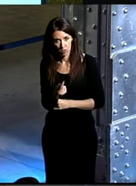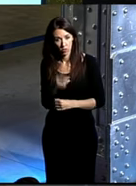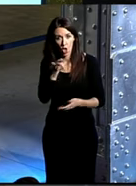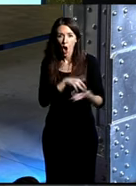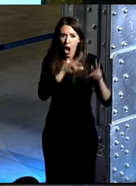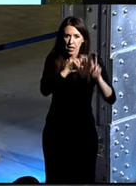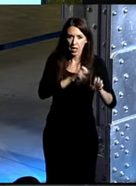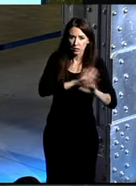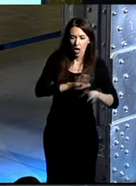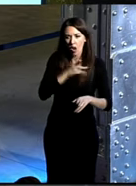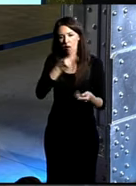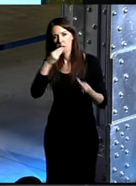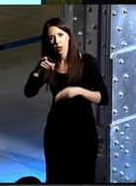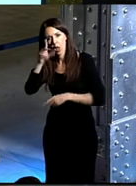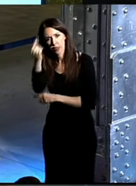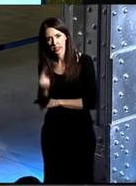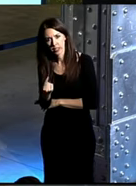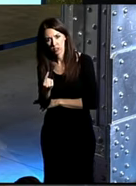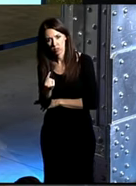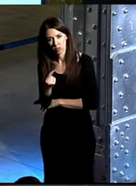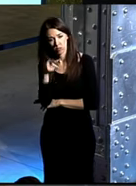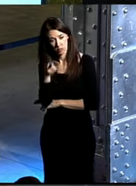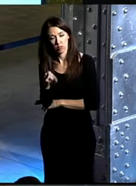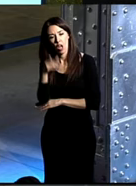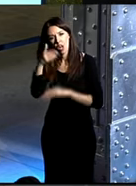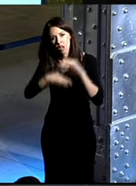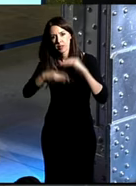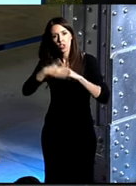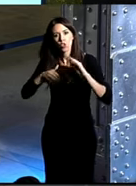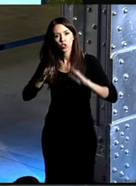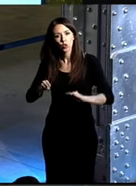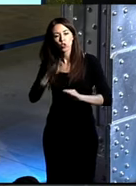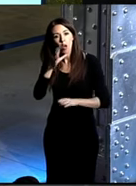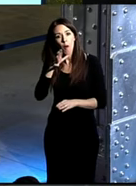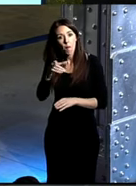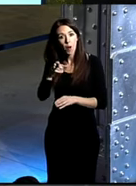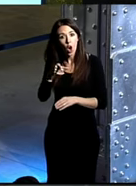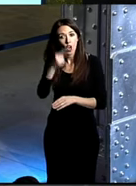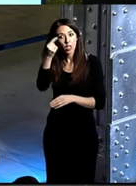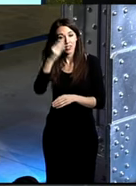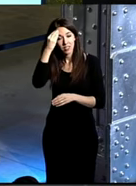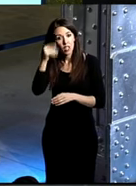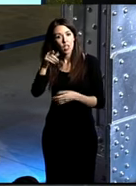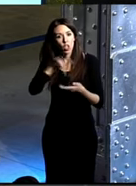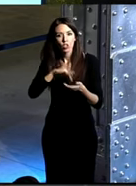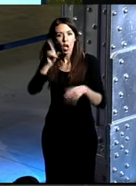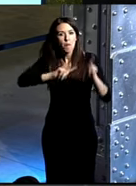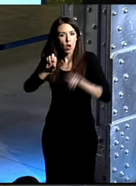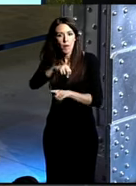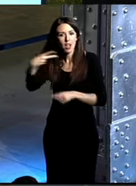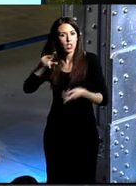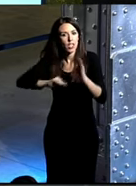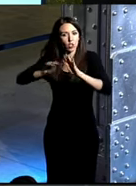del análisis y fuimos al diseño. Pero el design thinking tiene sus limitaciones, porque el design thinking lo que está haciendo básicamente es resolver